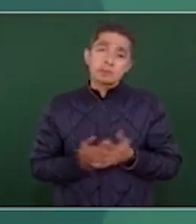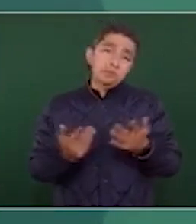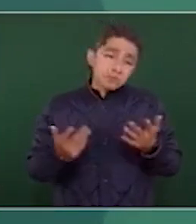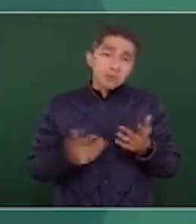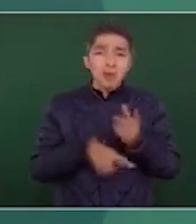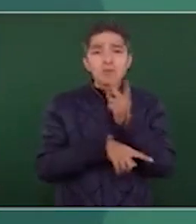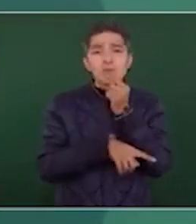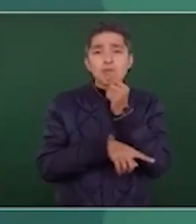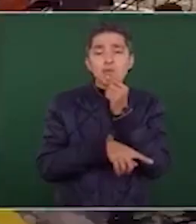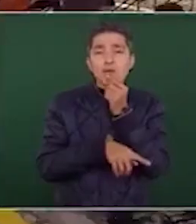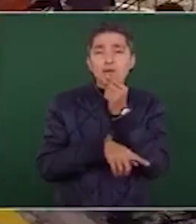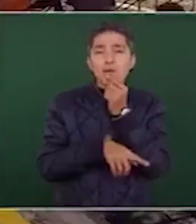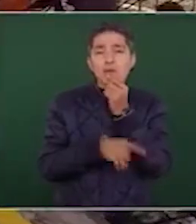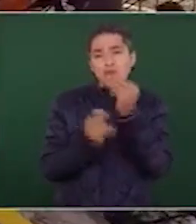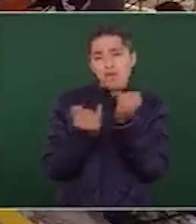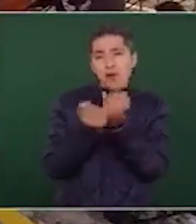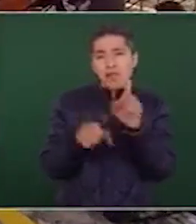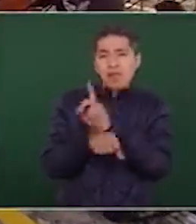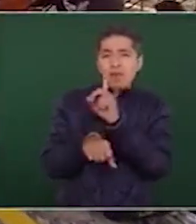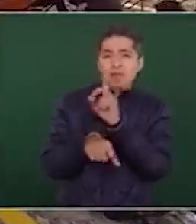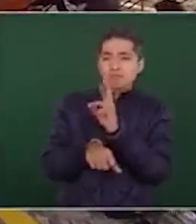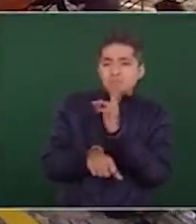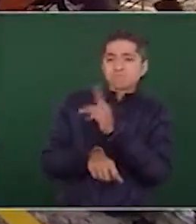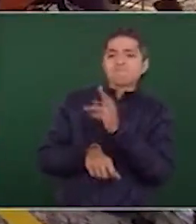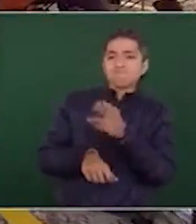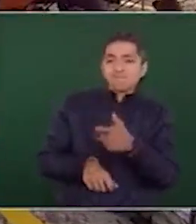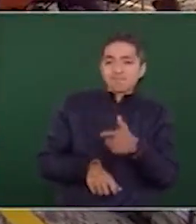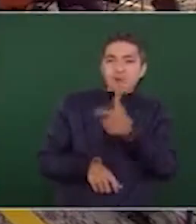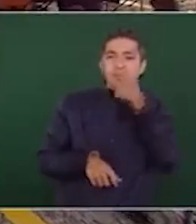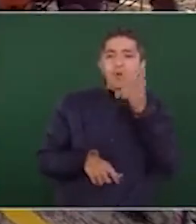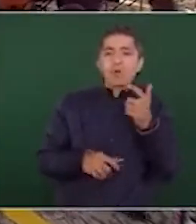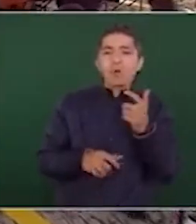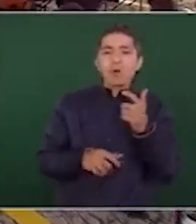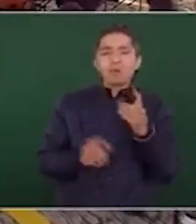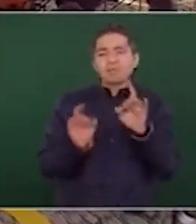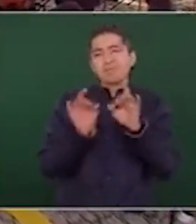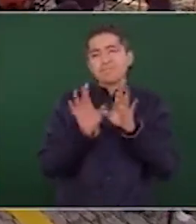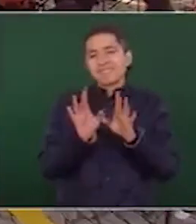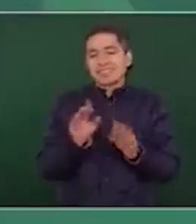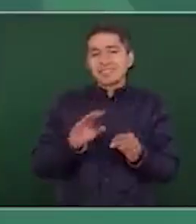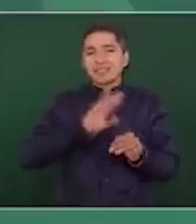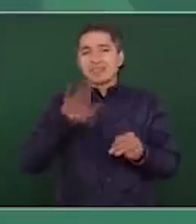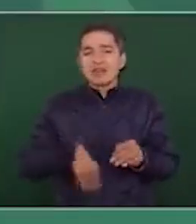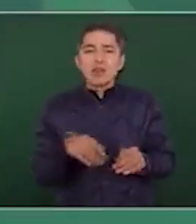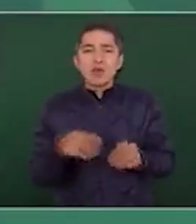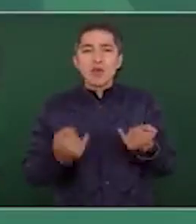responden los policías y lamentablemente pierde la vida un joven.